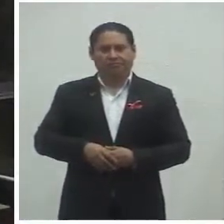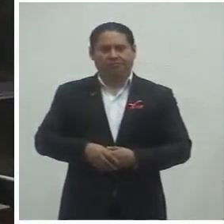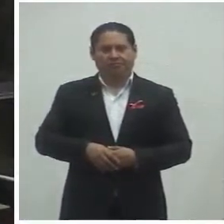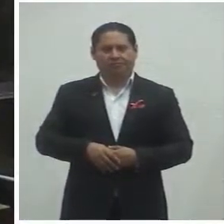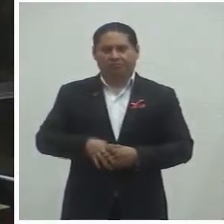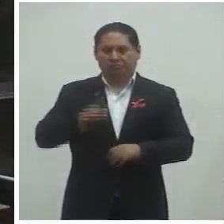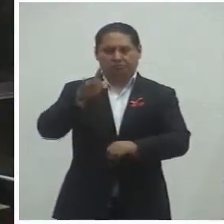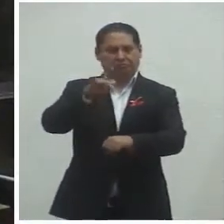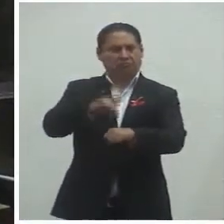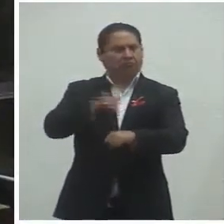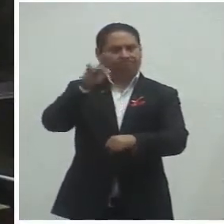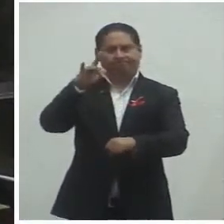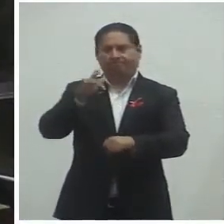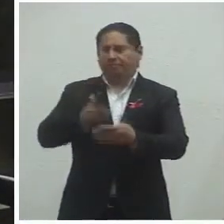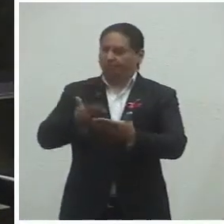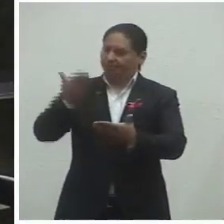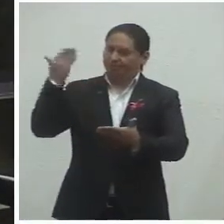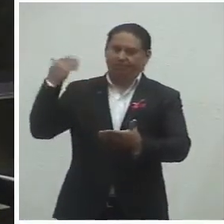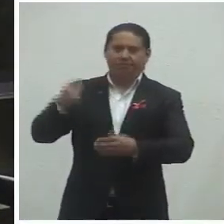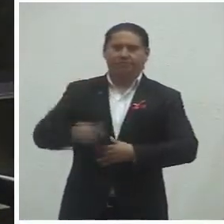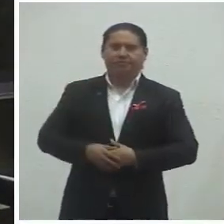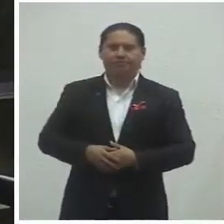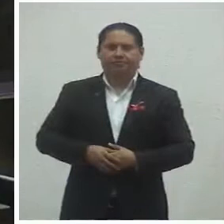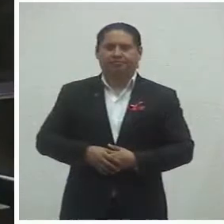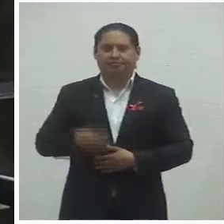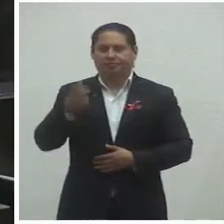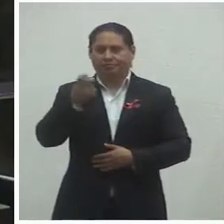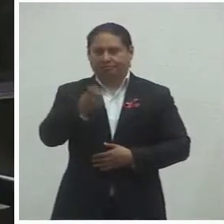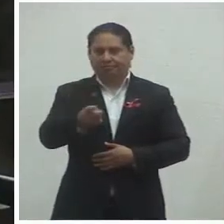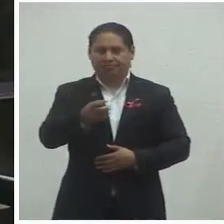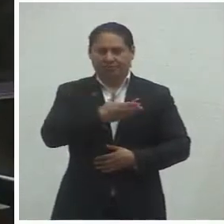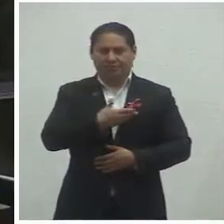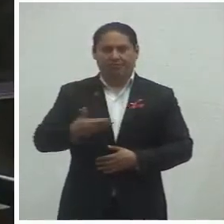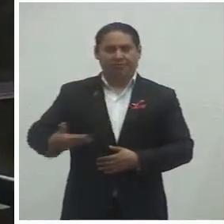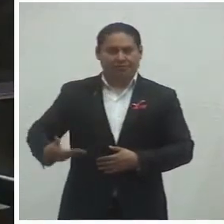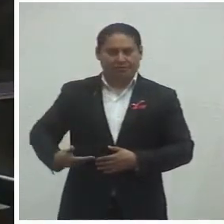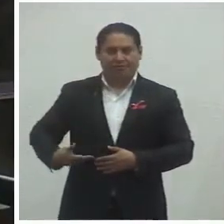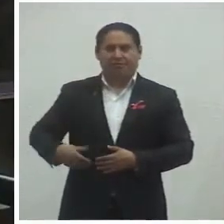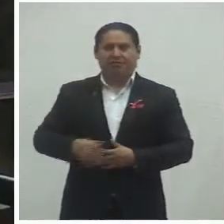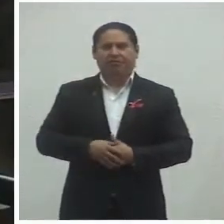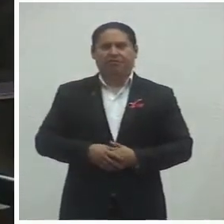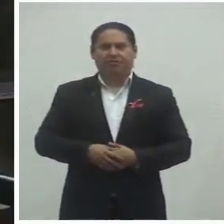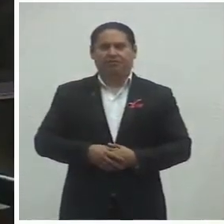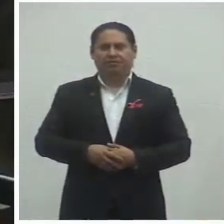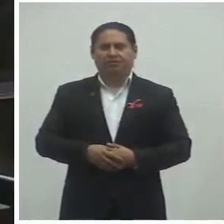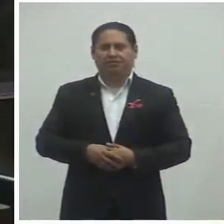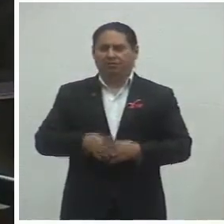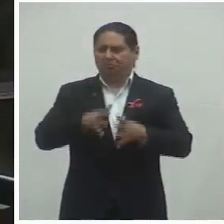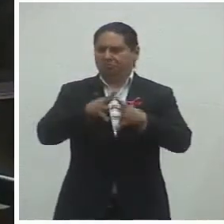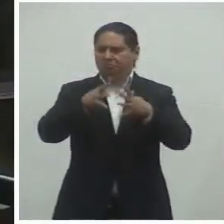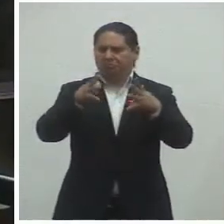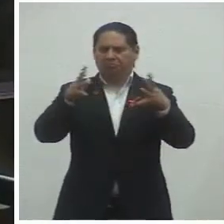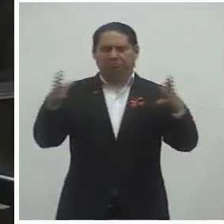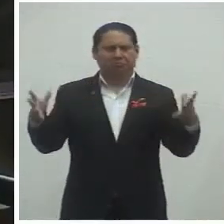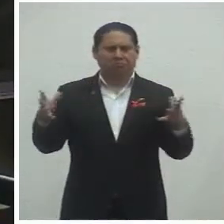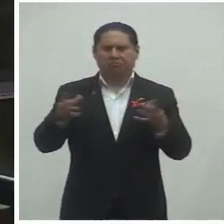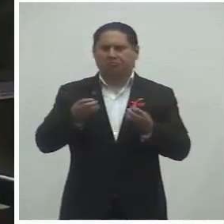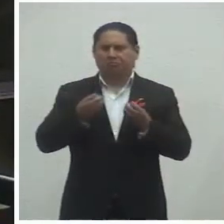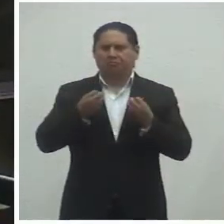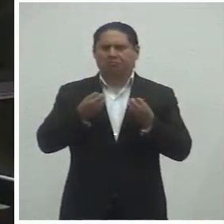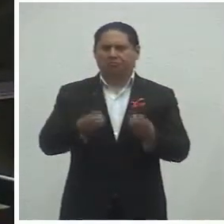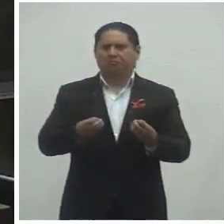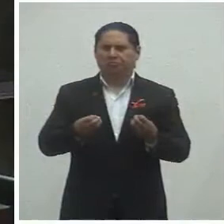era intocable. Esta condición hizo que los presidentes del país hayan tenido amplias atribuciones